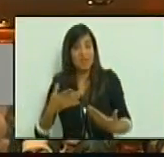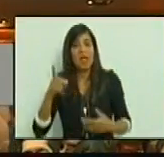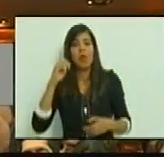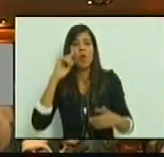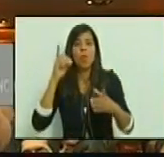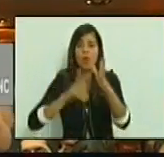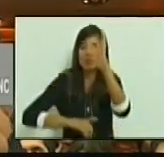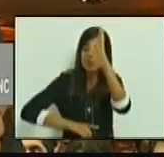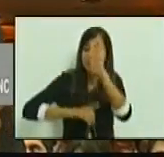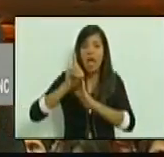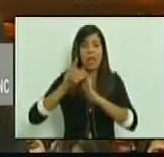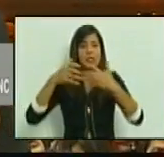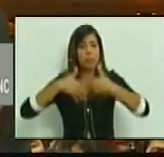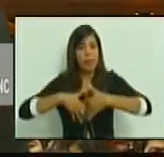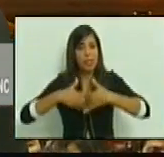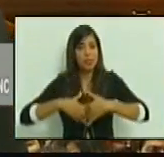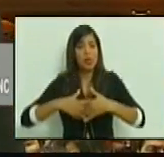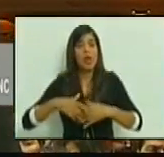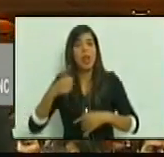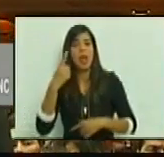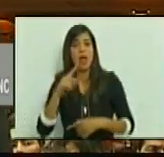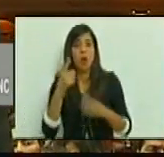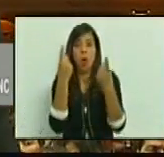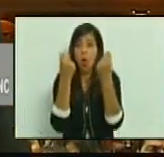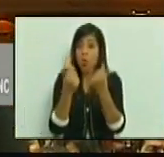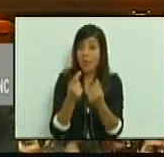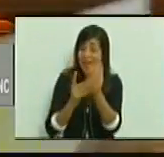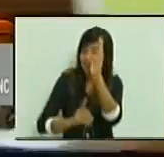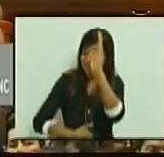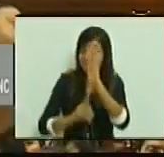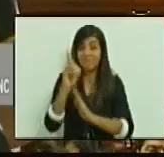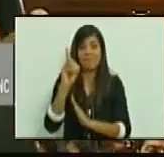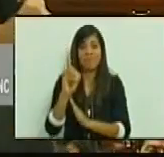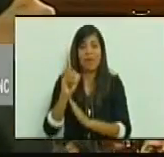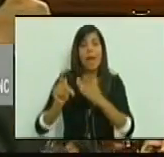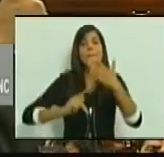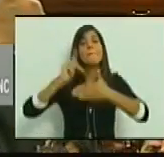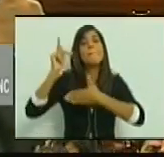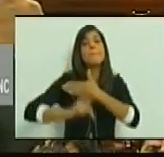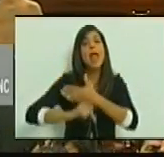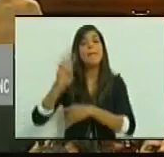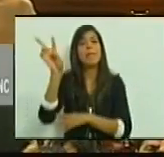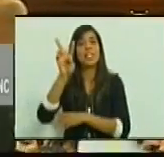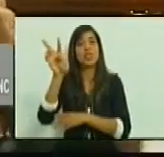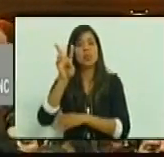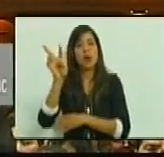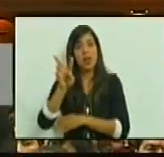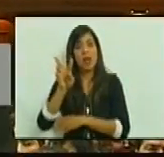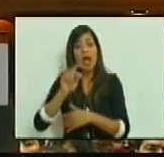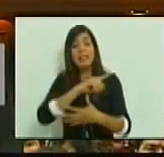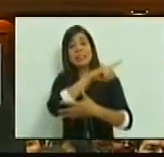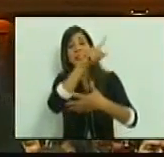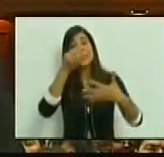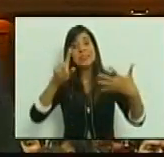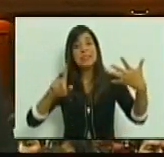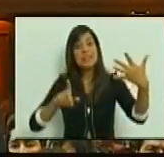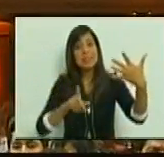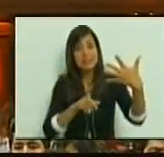desarrollo productivo, el desarrollo de nuestra economía, con el plan de la patria, en los 5